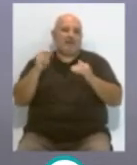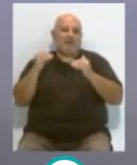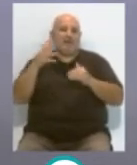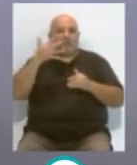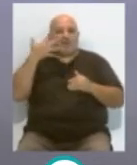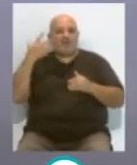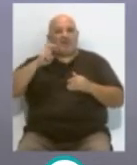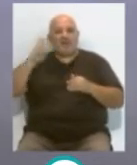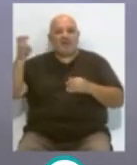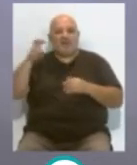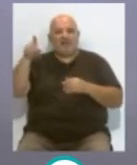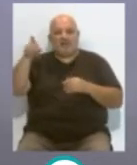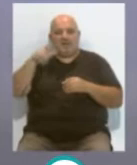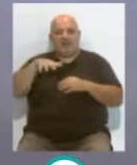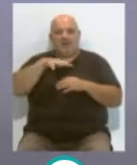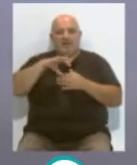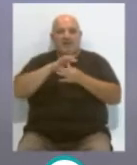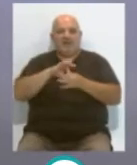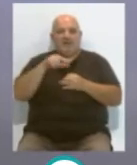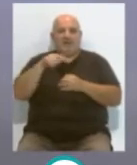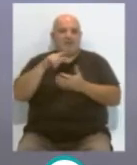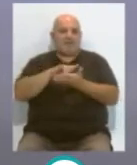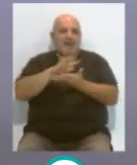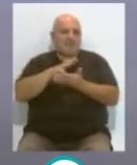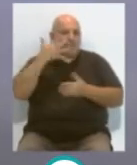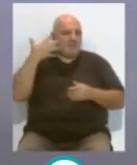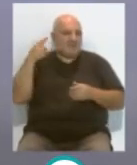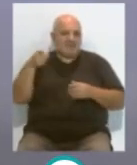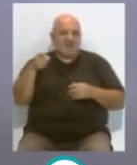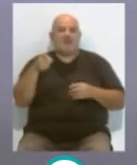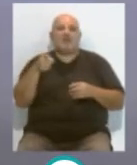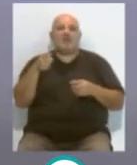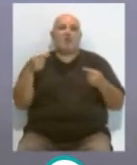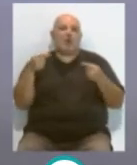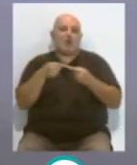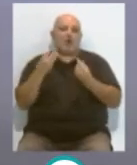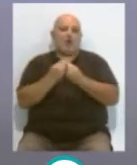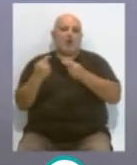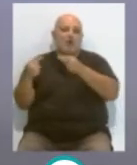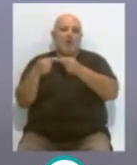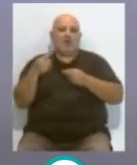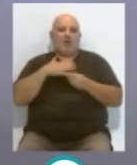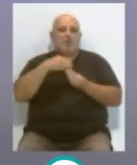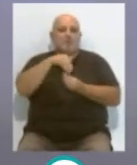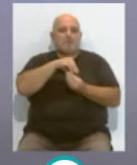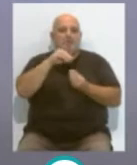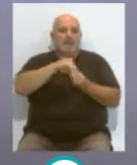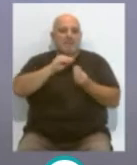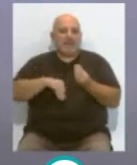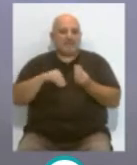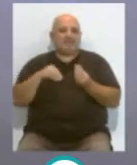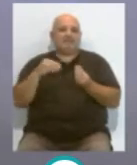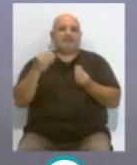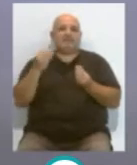Marbella Football Center de la localidad malagueña, donde van a jugar con la Unión Deportiva Las Palmas, creo que